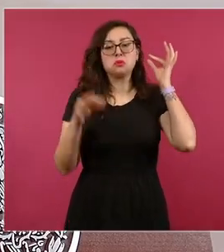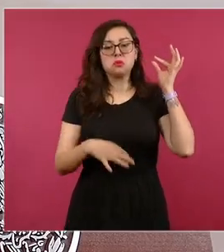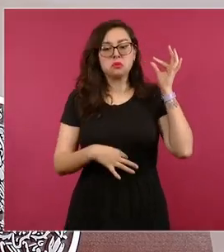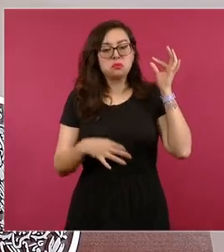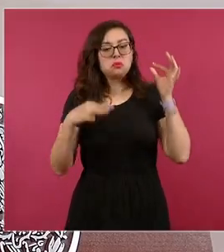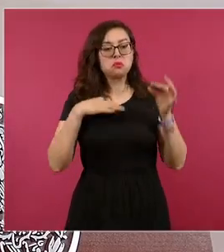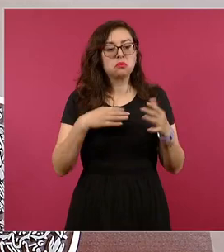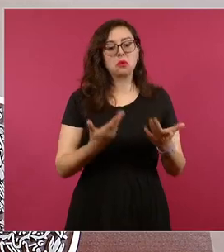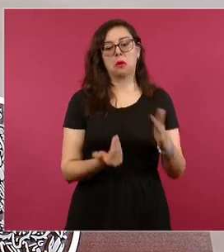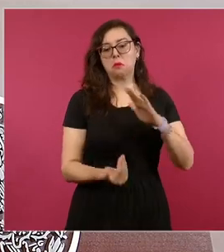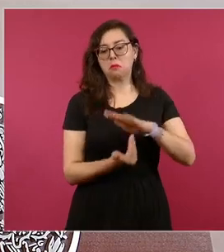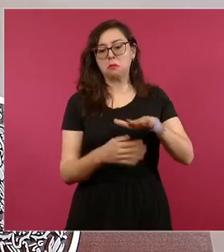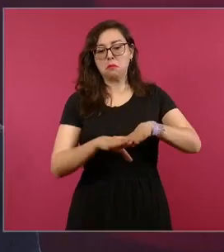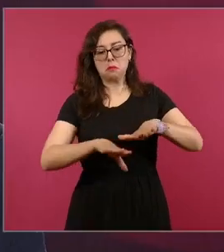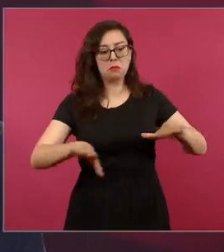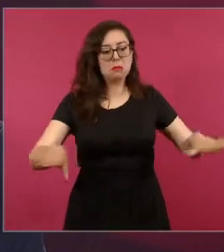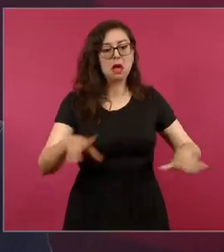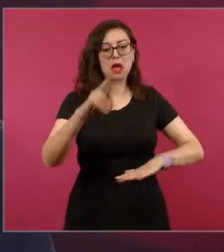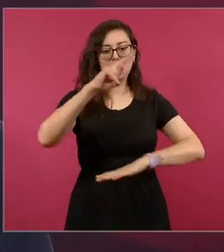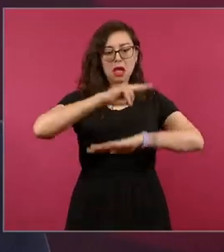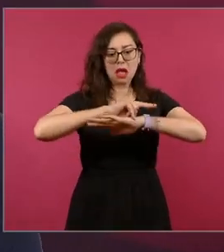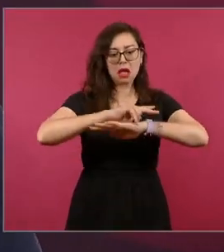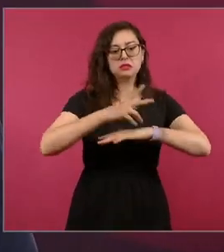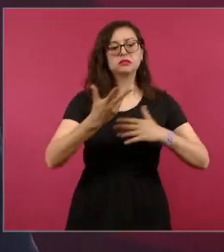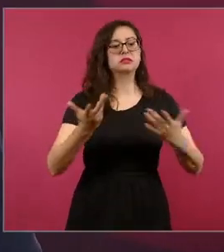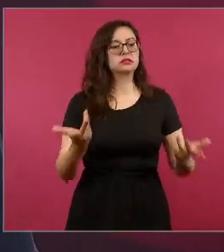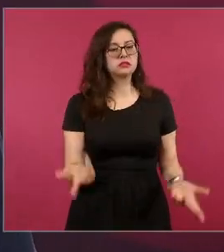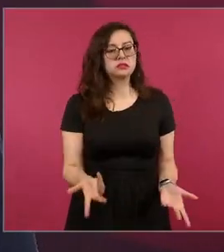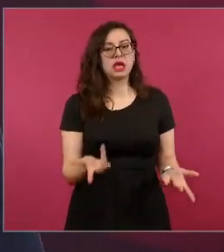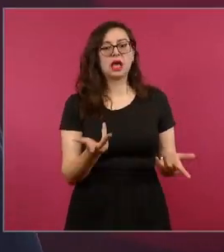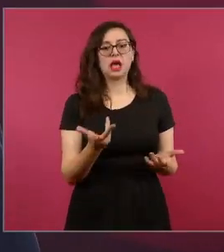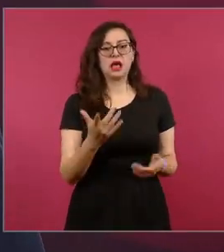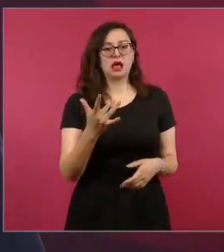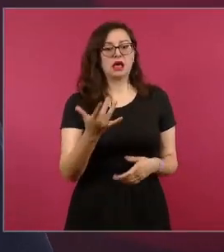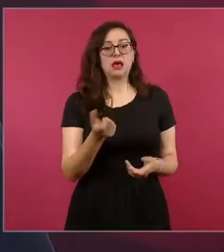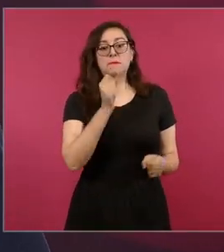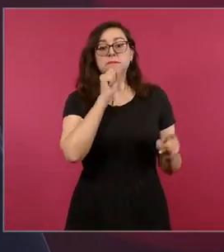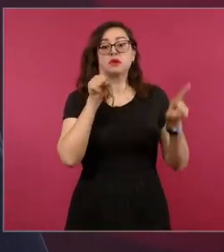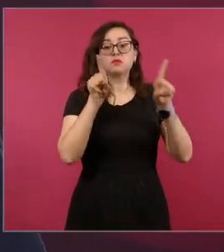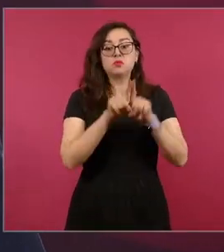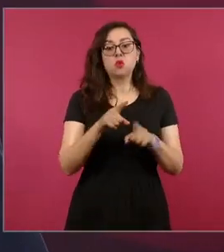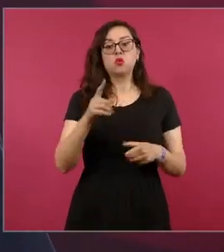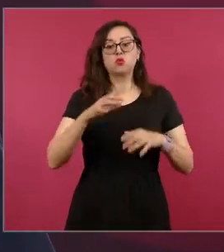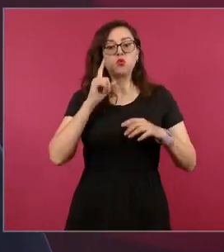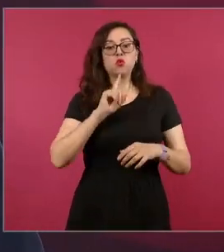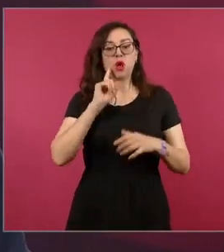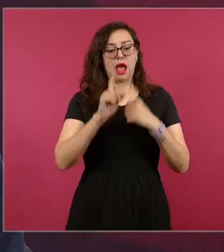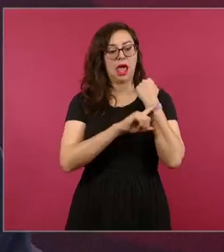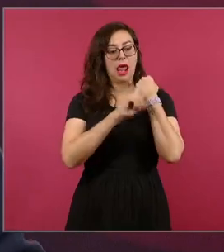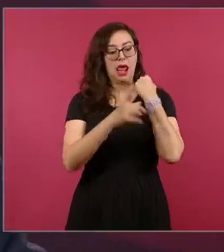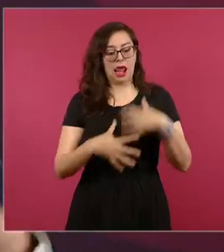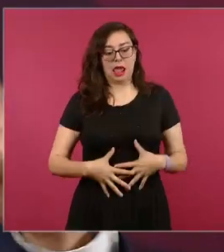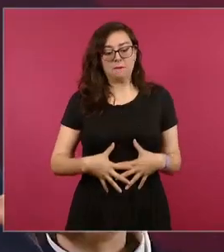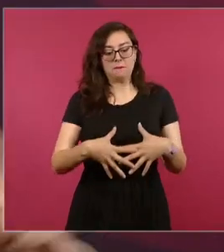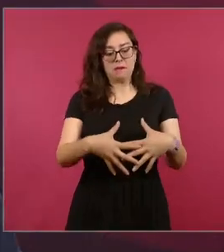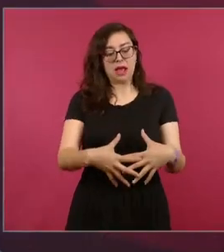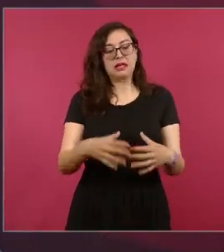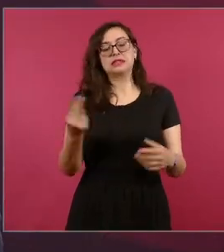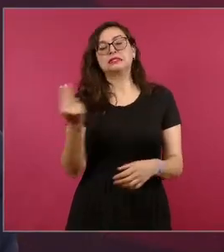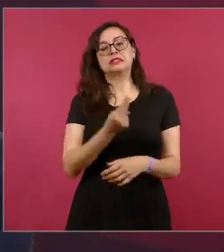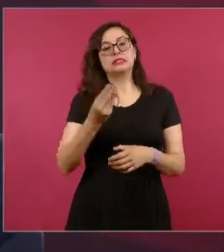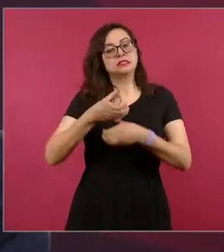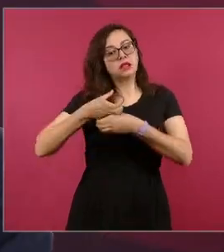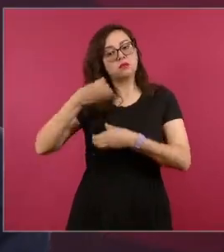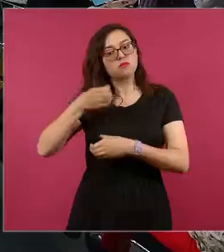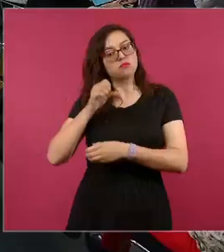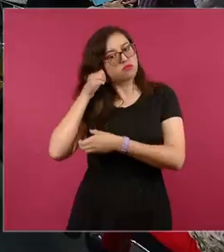mesa de exploración, el tema de los fonodetectores de latidos fetales para las mujeres embarazadas, para monitorear